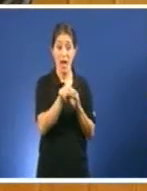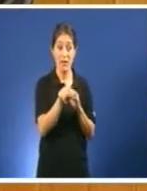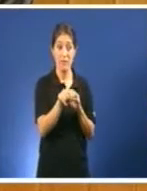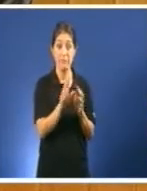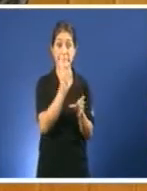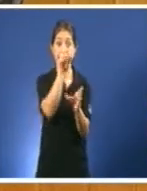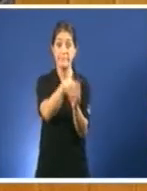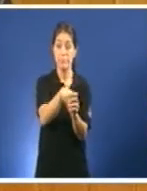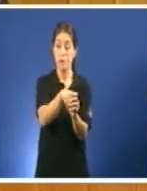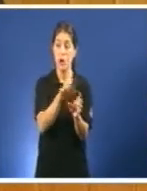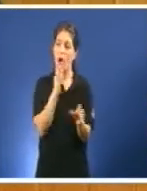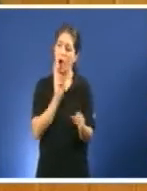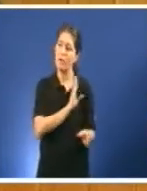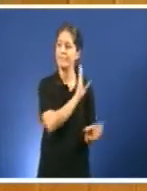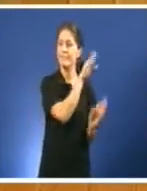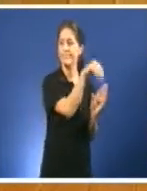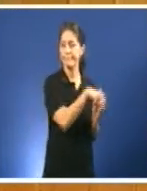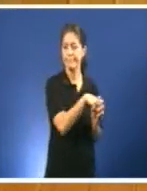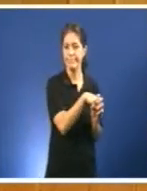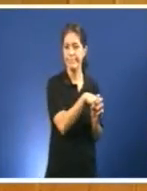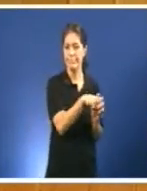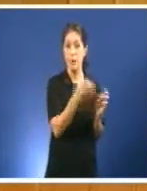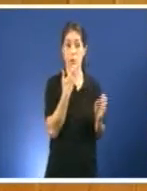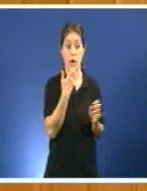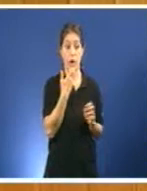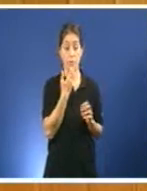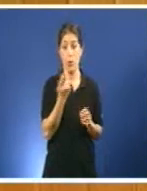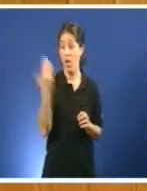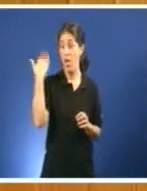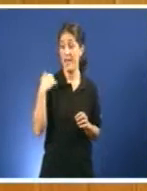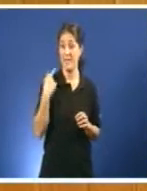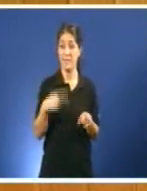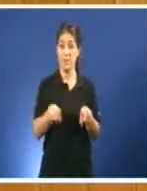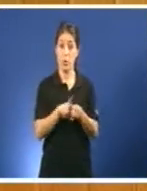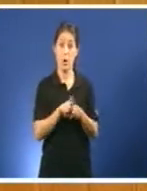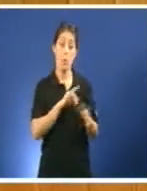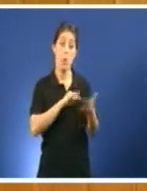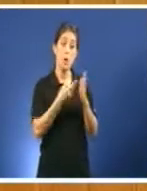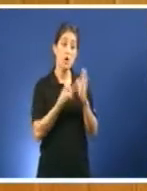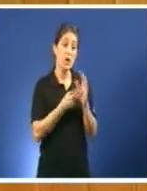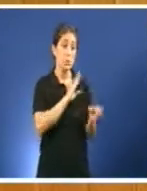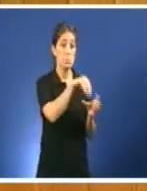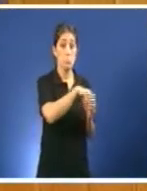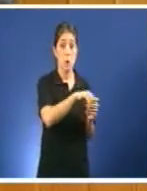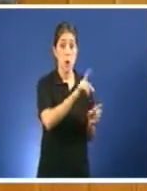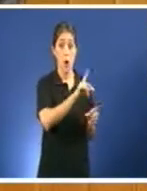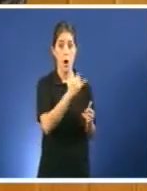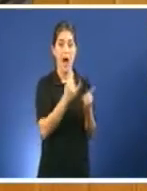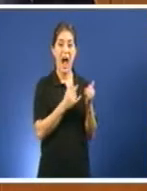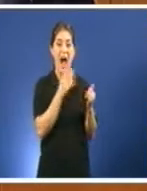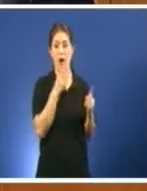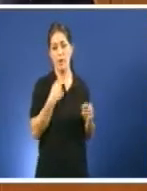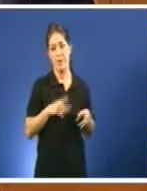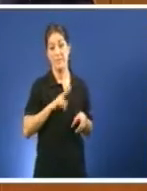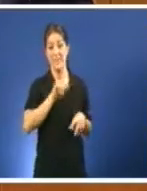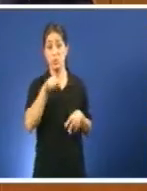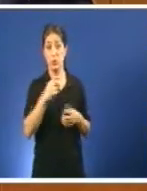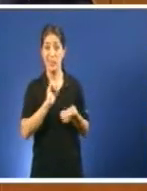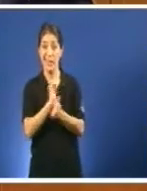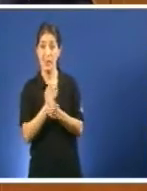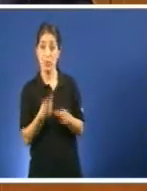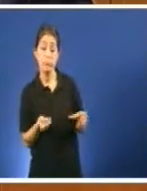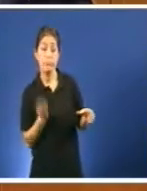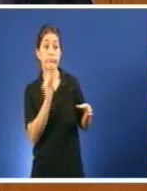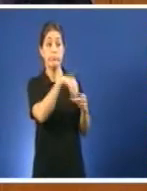no proxecto e despois aprobábase unha modificación de crédito e agora xa se inclúe desde o principio no proxecto de